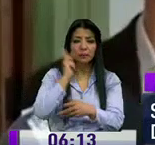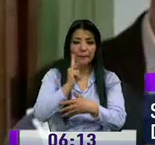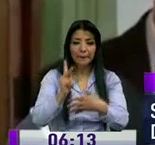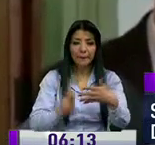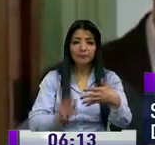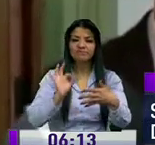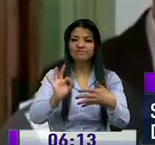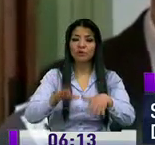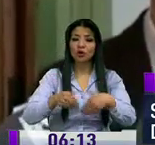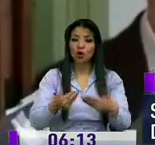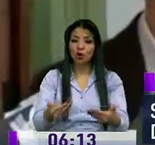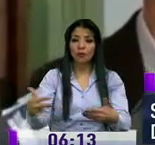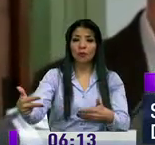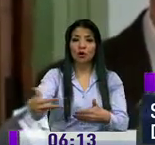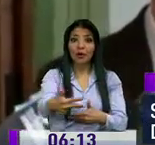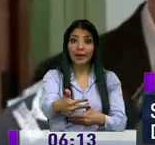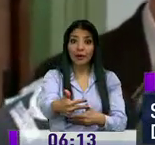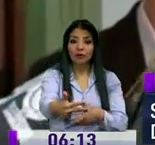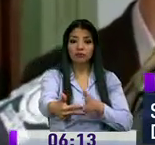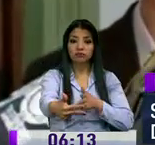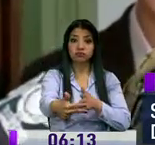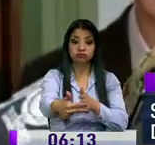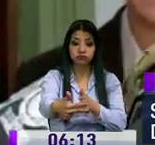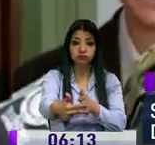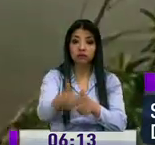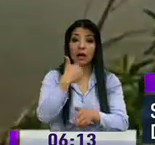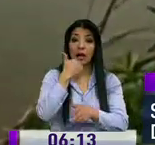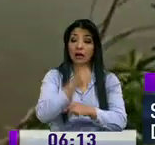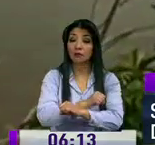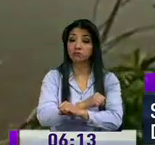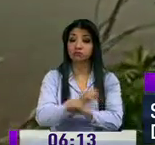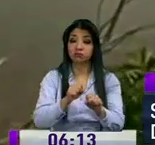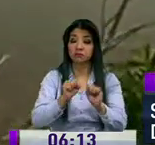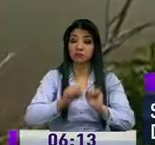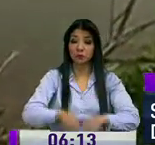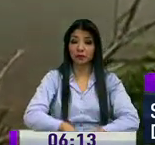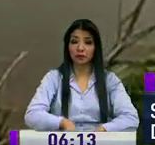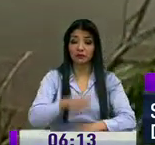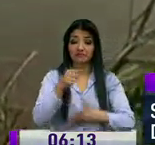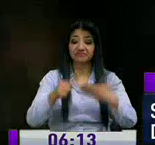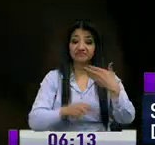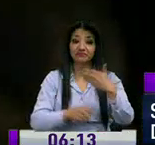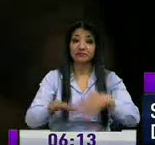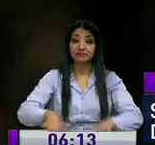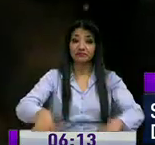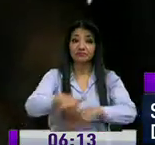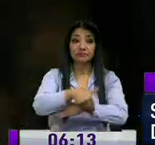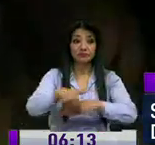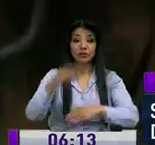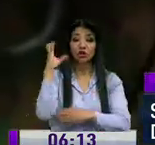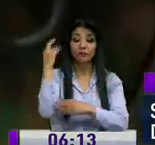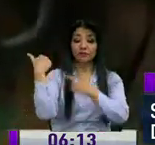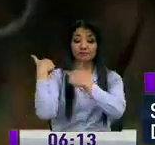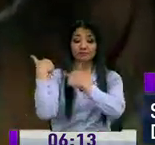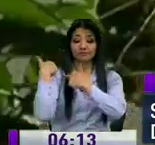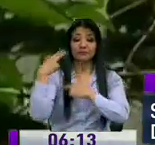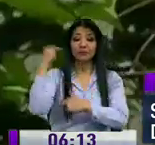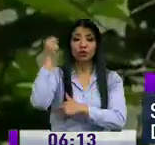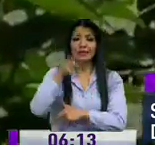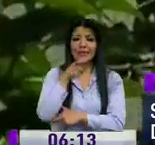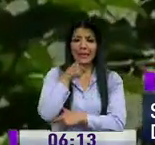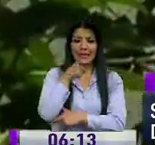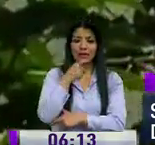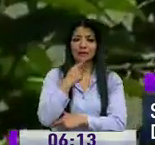un intento de bloqueo o tratar de prevenir alguna acción terrorista. Ante esta serie de atentados en el territorio colombiano, quien está a cargo de la zona norte manifestó que